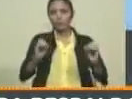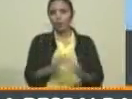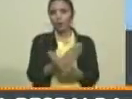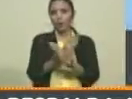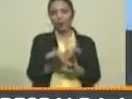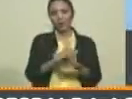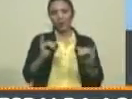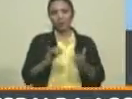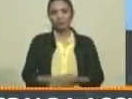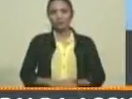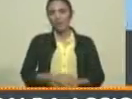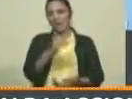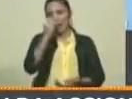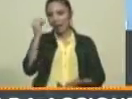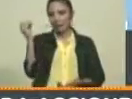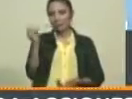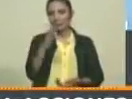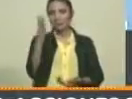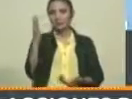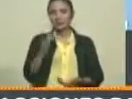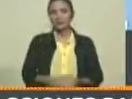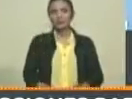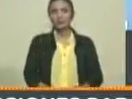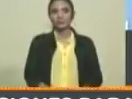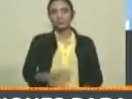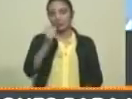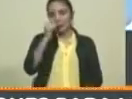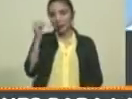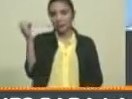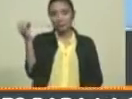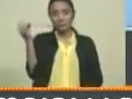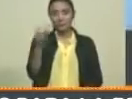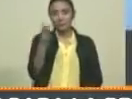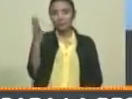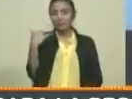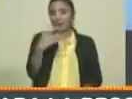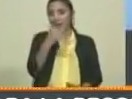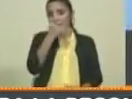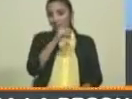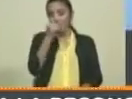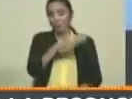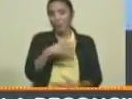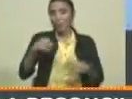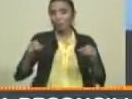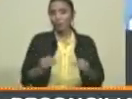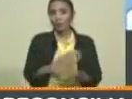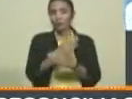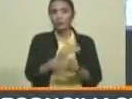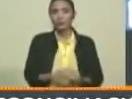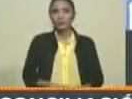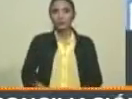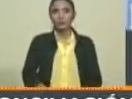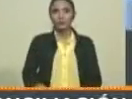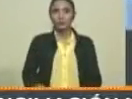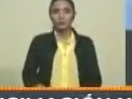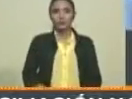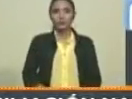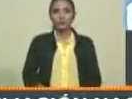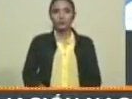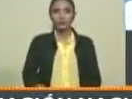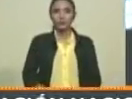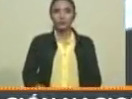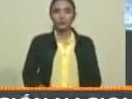de esa basura inútil que es la Organización de Estados Americanos. Yo